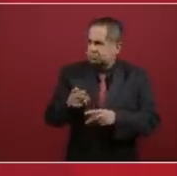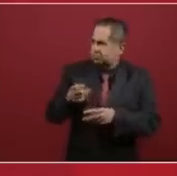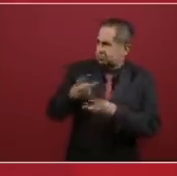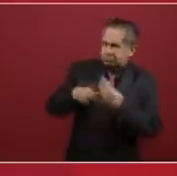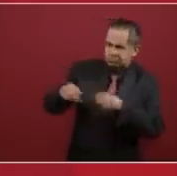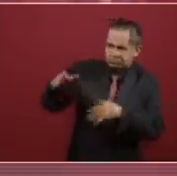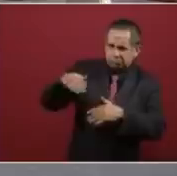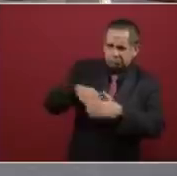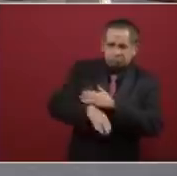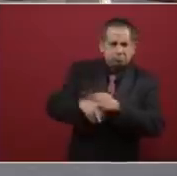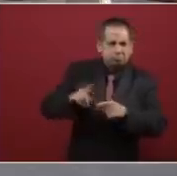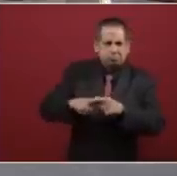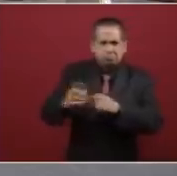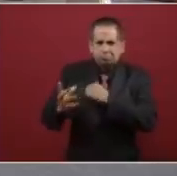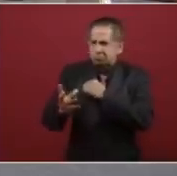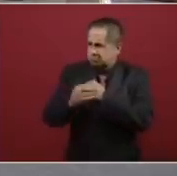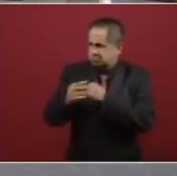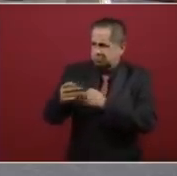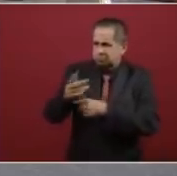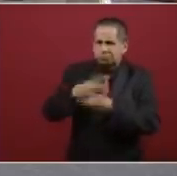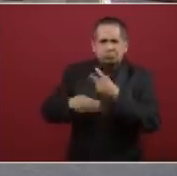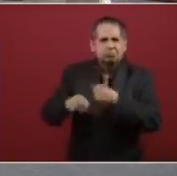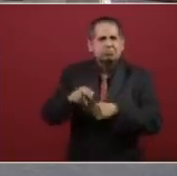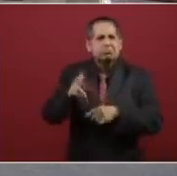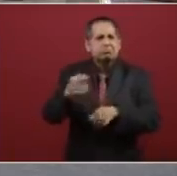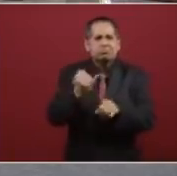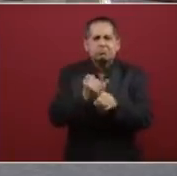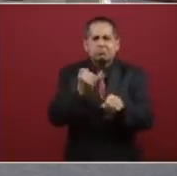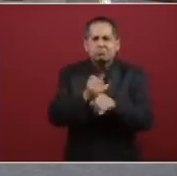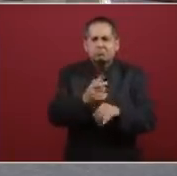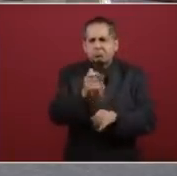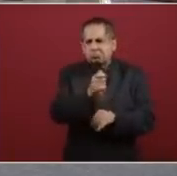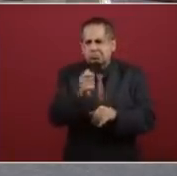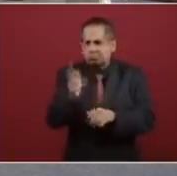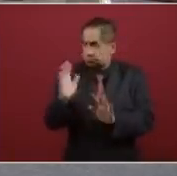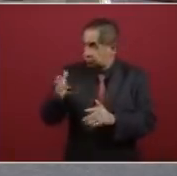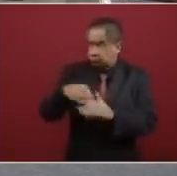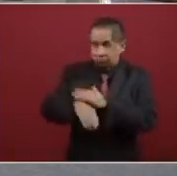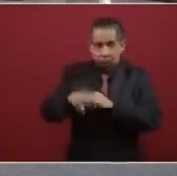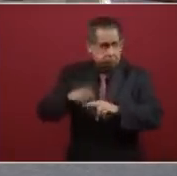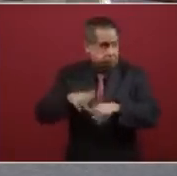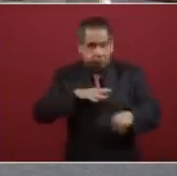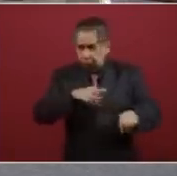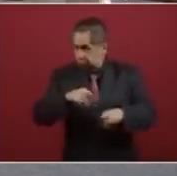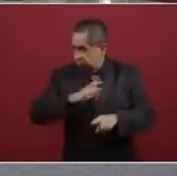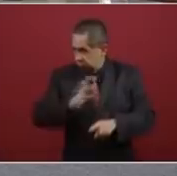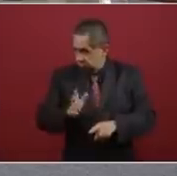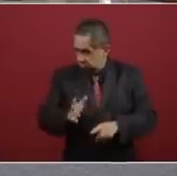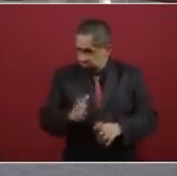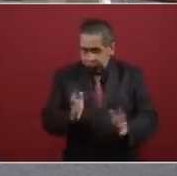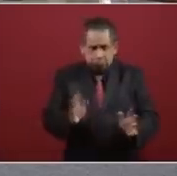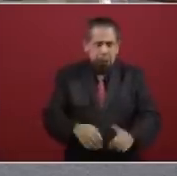solicitando de redes sociales. Sí.